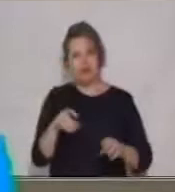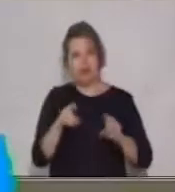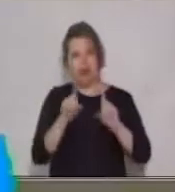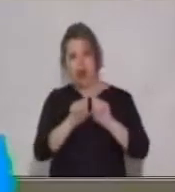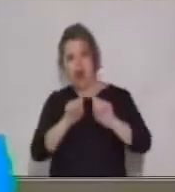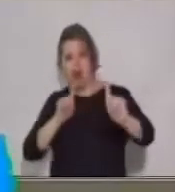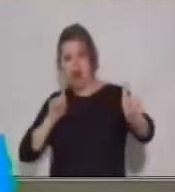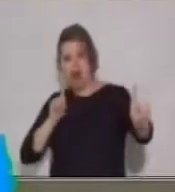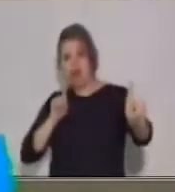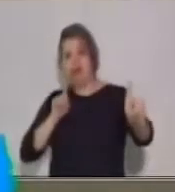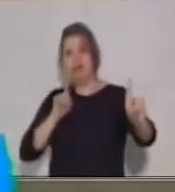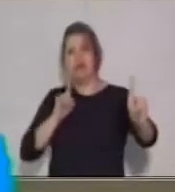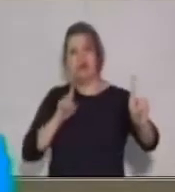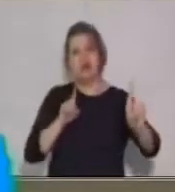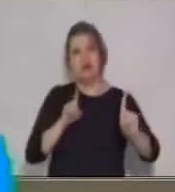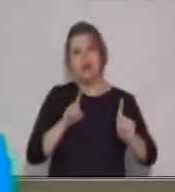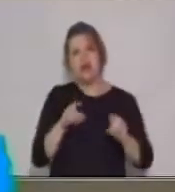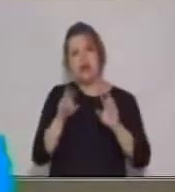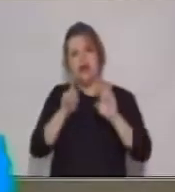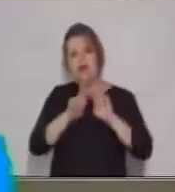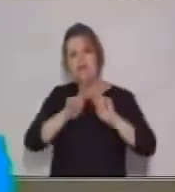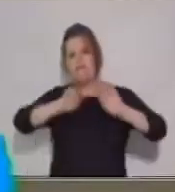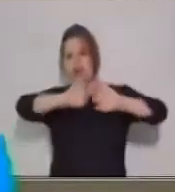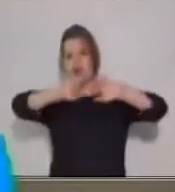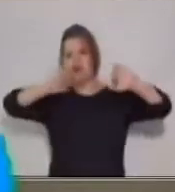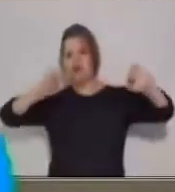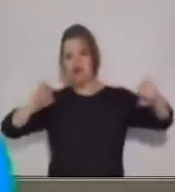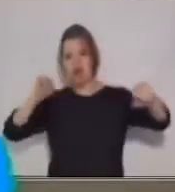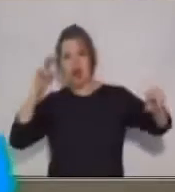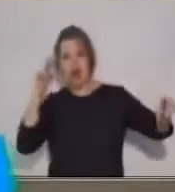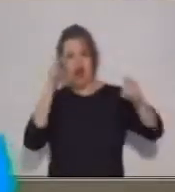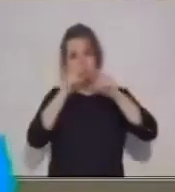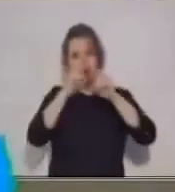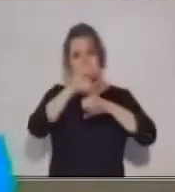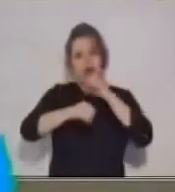foco, ahora va a tener el valor menos 8.